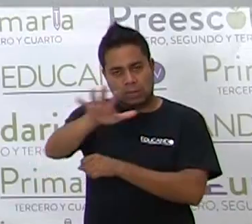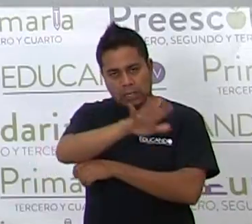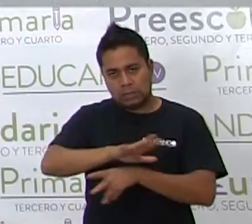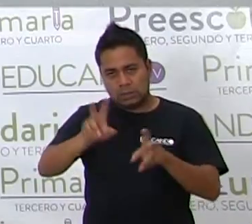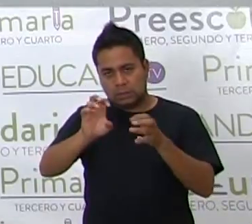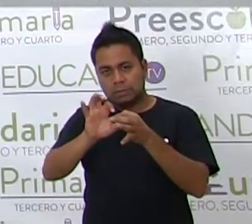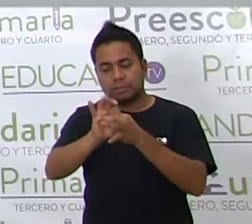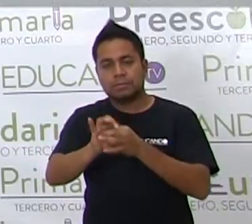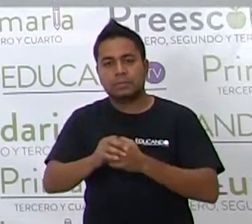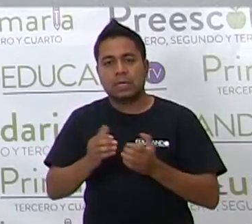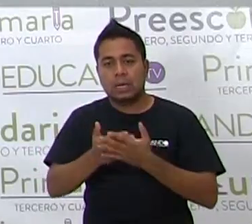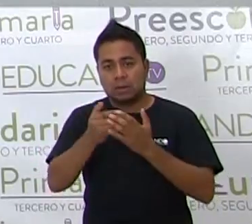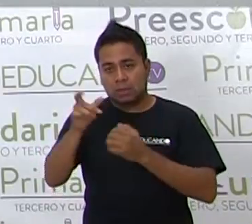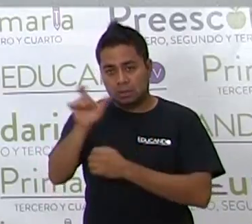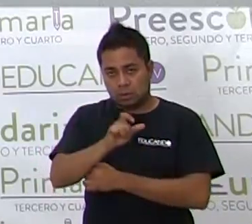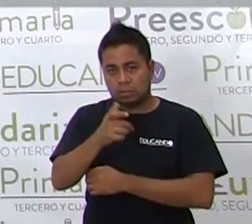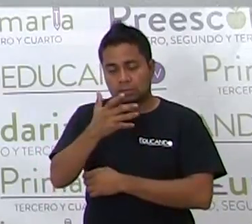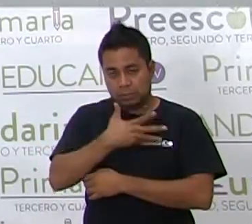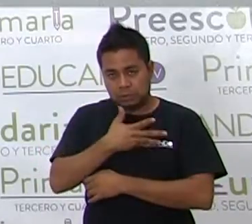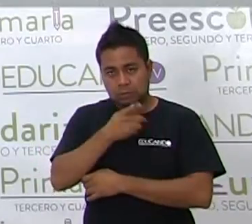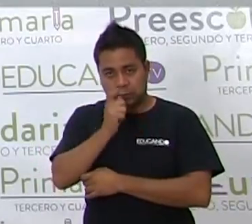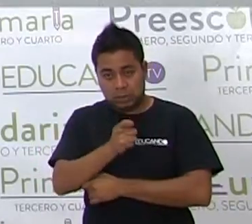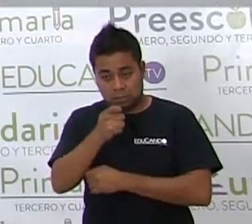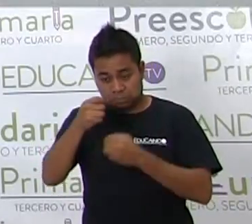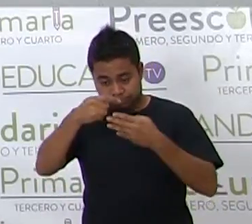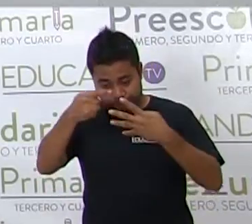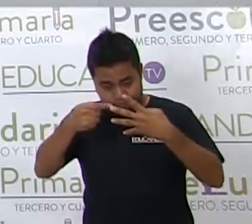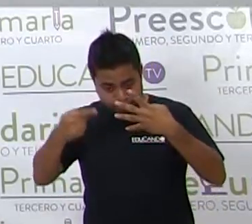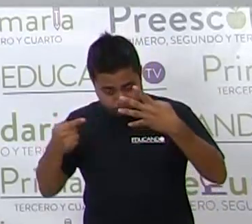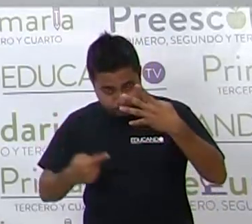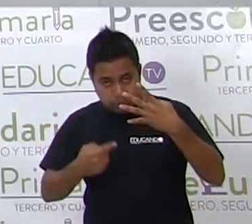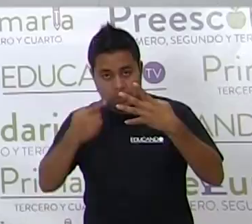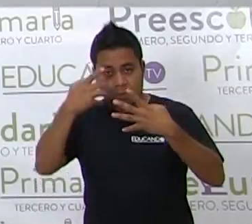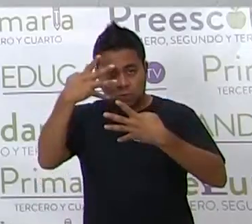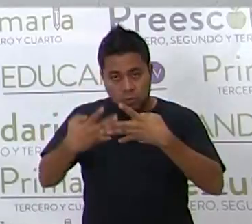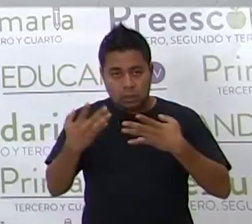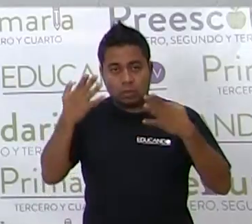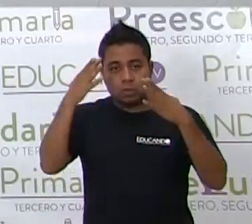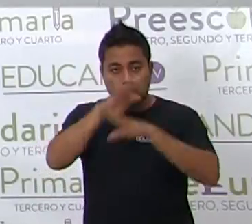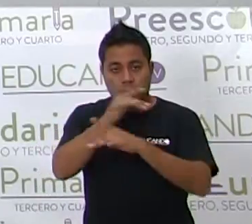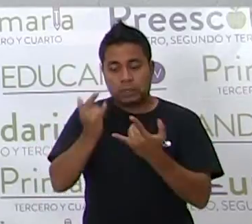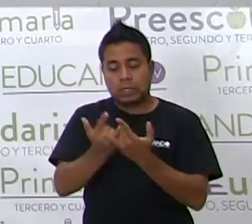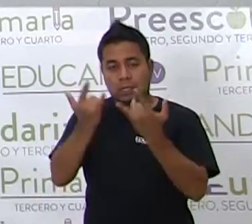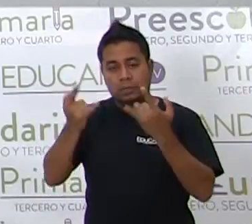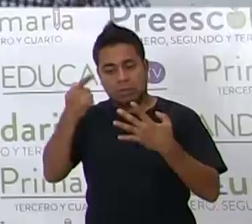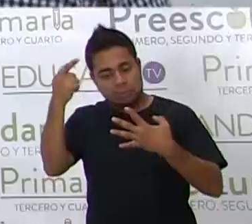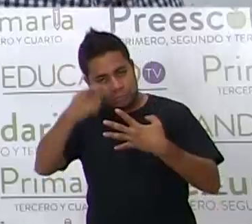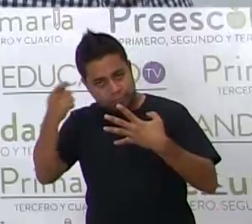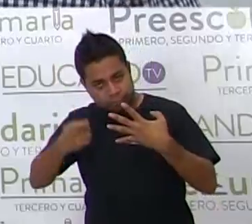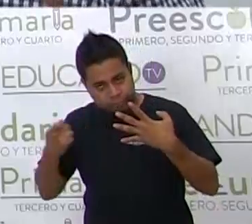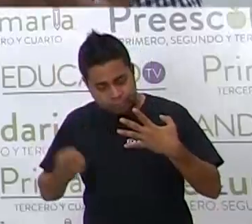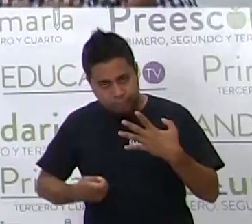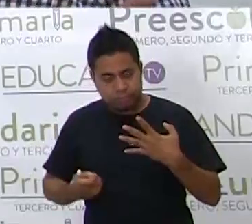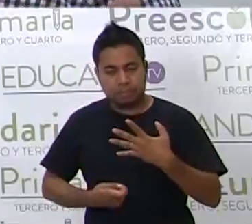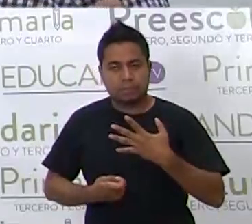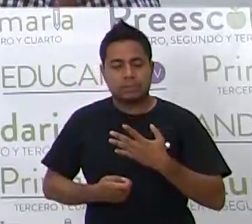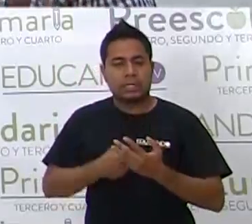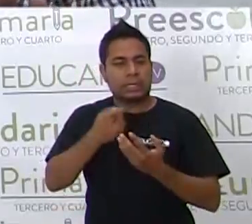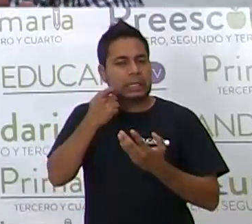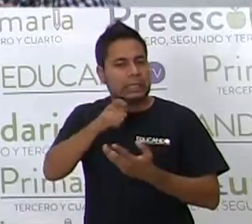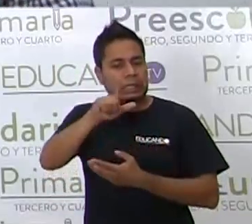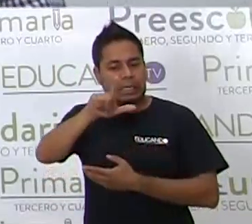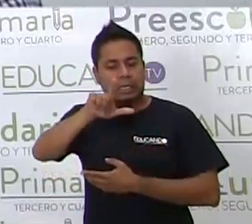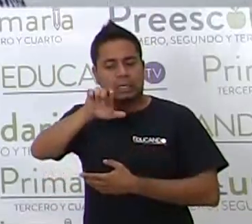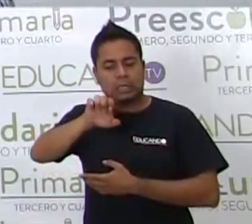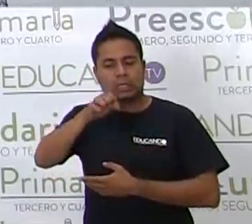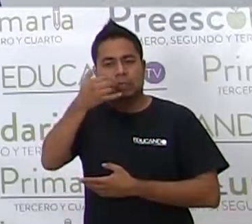bien, cuando ya tenemos y conocemos los 4 tipos o los 4 cortes de géneros narrativos relacionados con la leyenda,